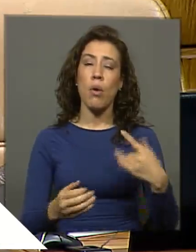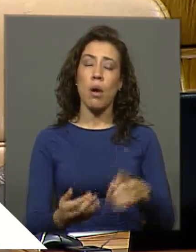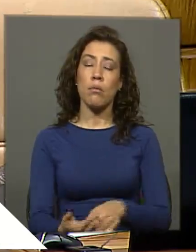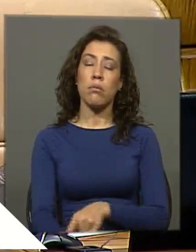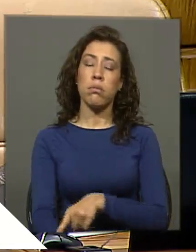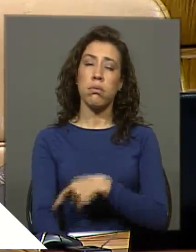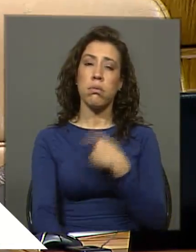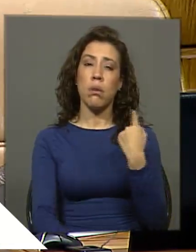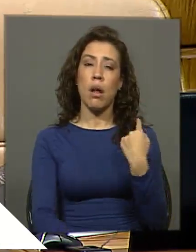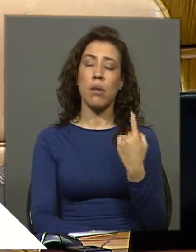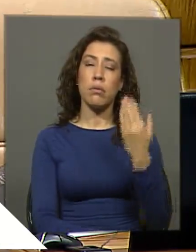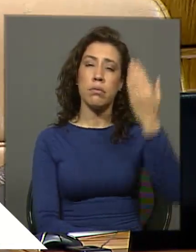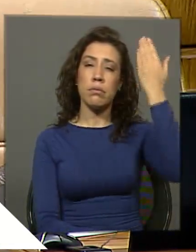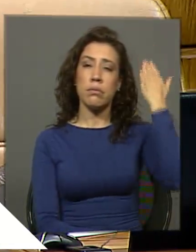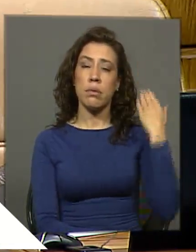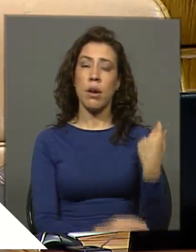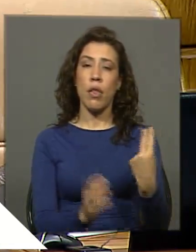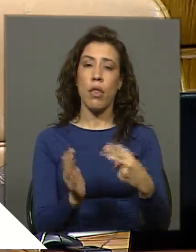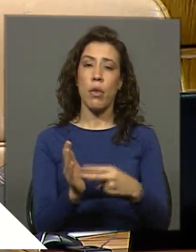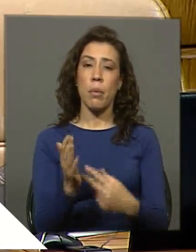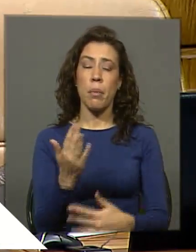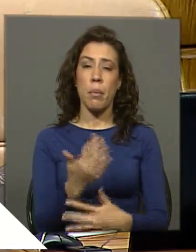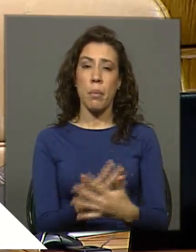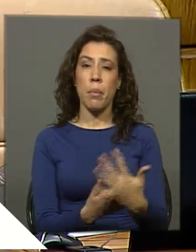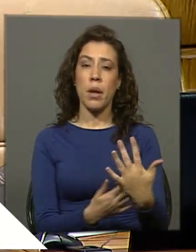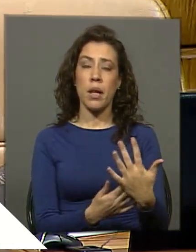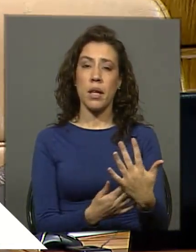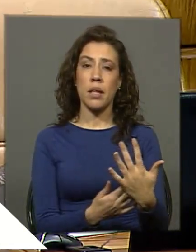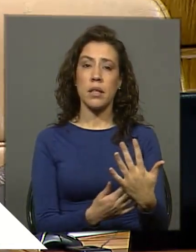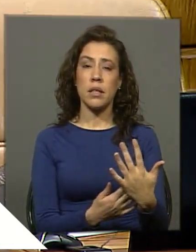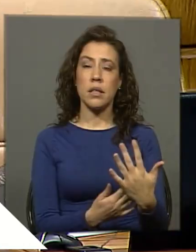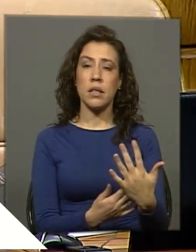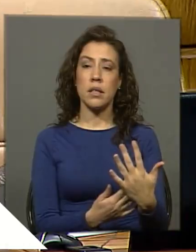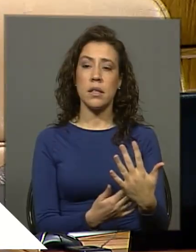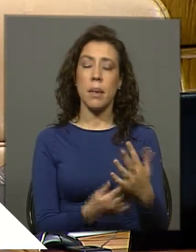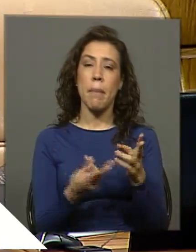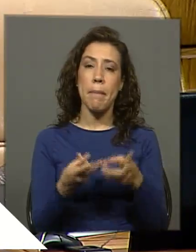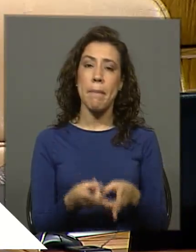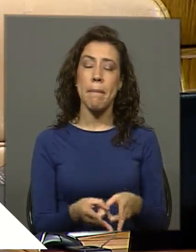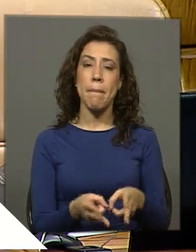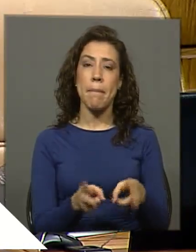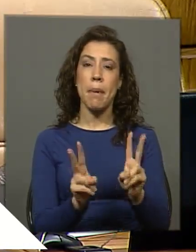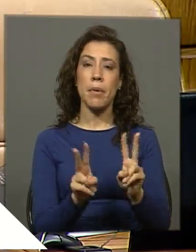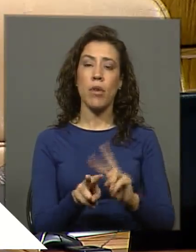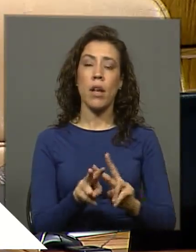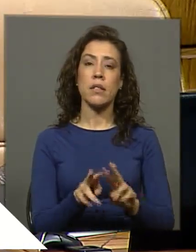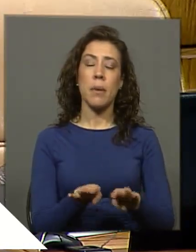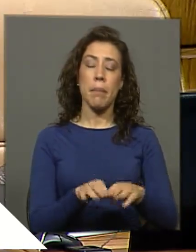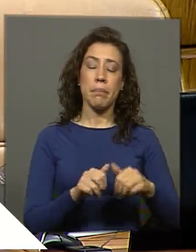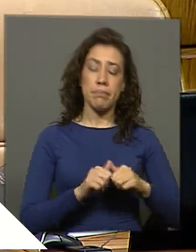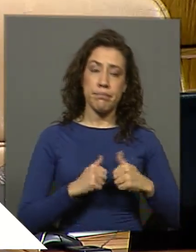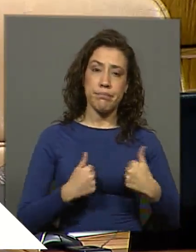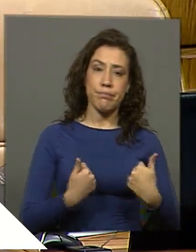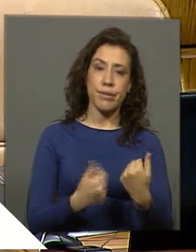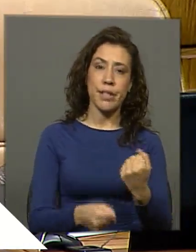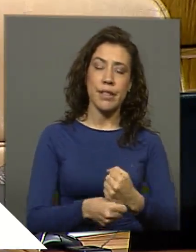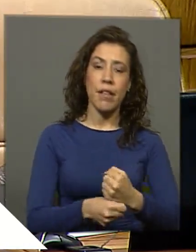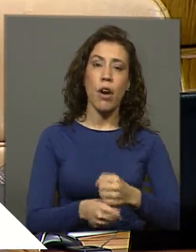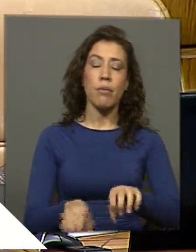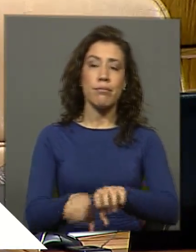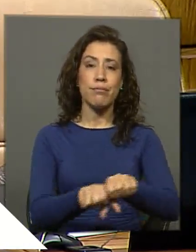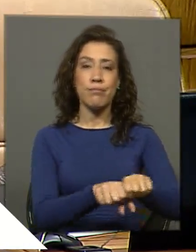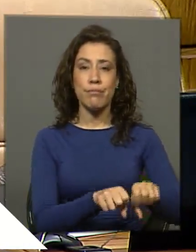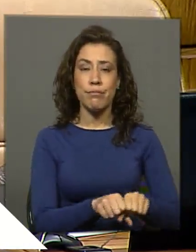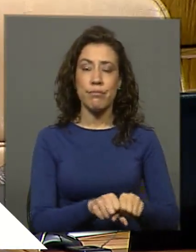data esto se remonta al año 2015 y que permitió instalar esta mesa de trabajo y poder concordar